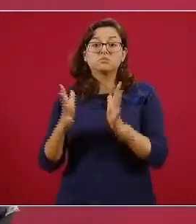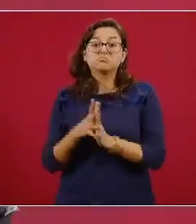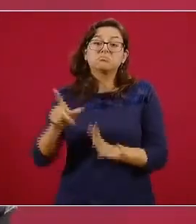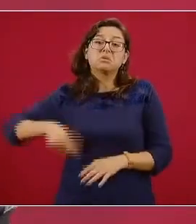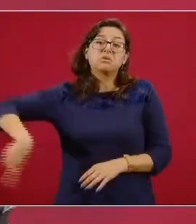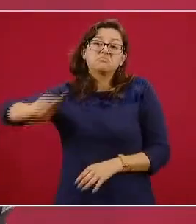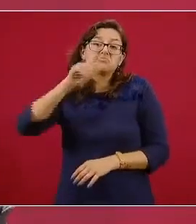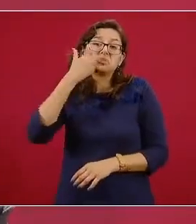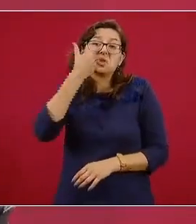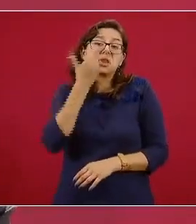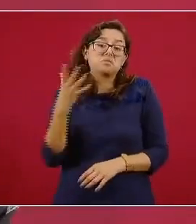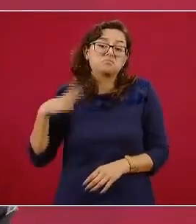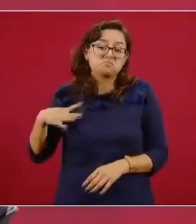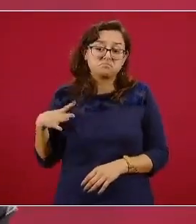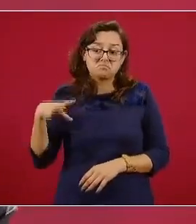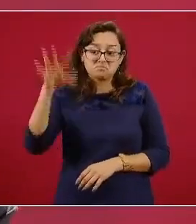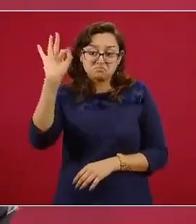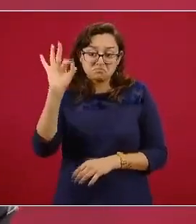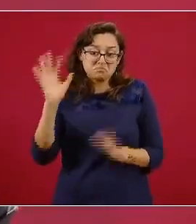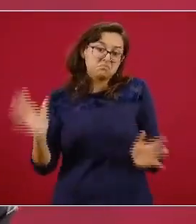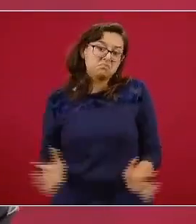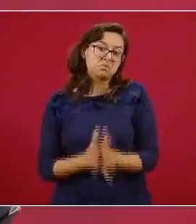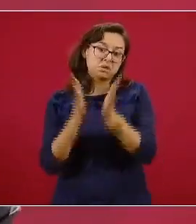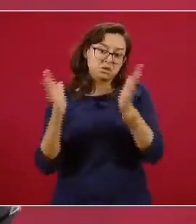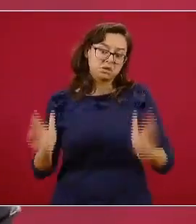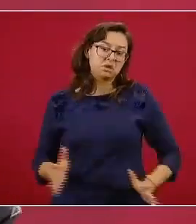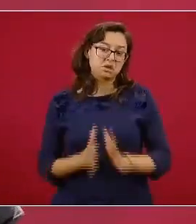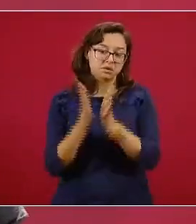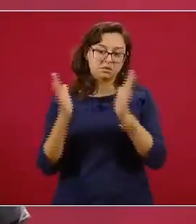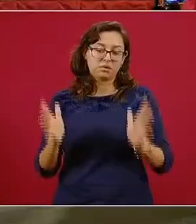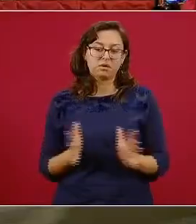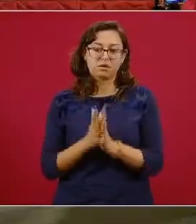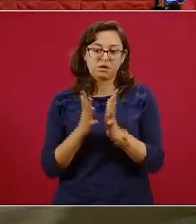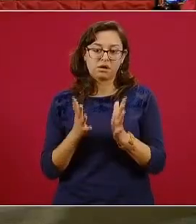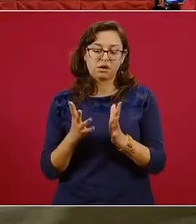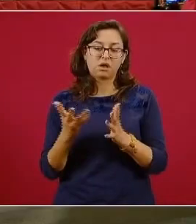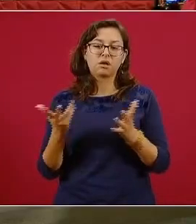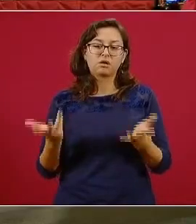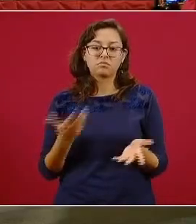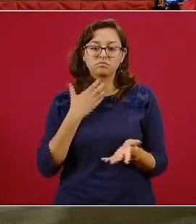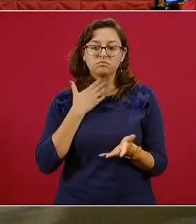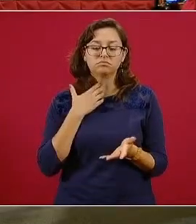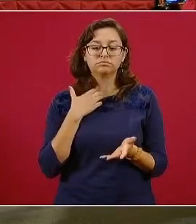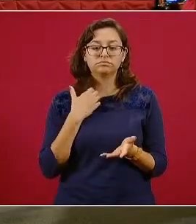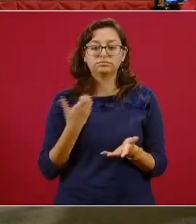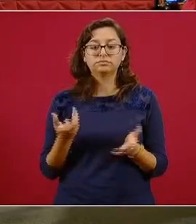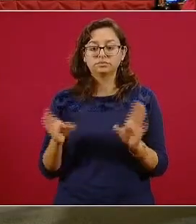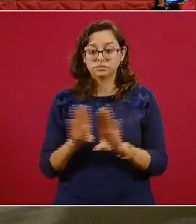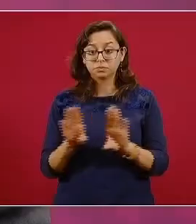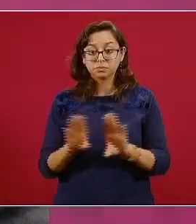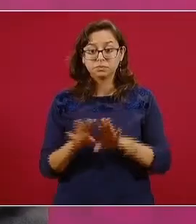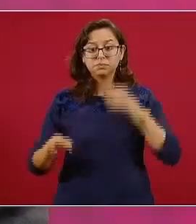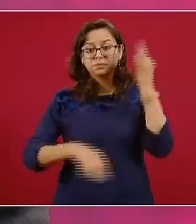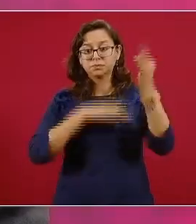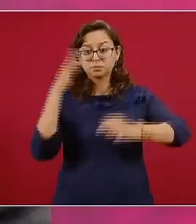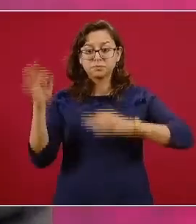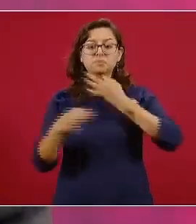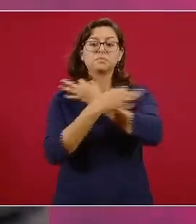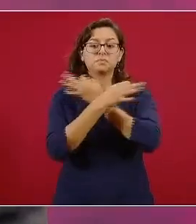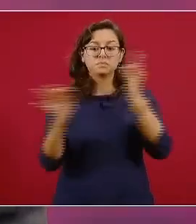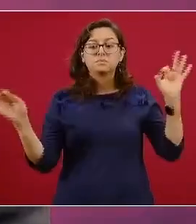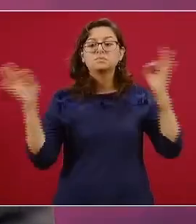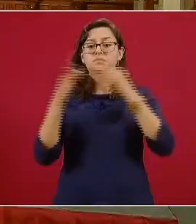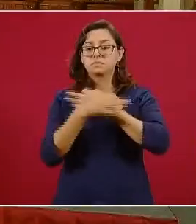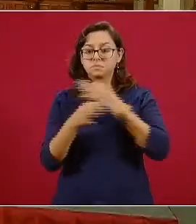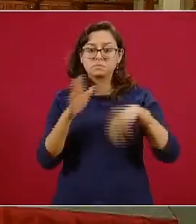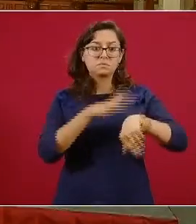voluntarias para participar en los ensayos clínicos es que se hacen anuncios en las